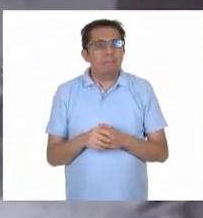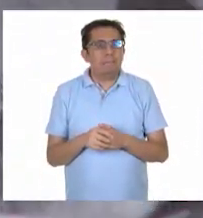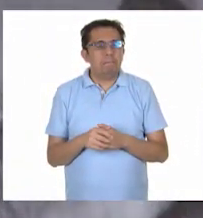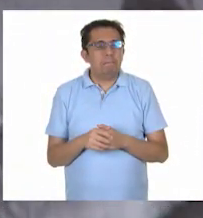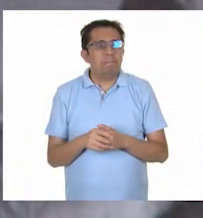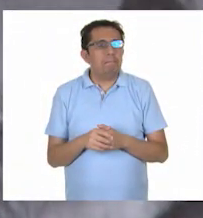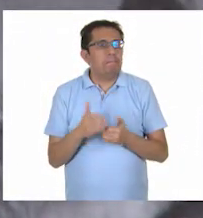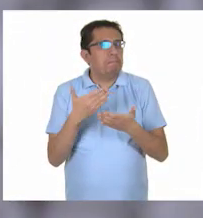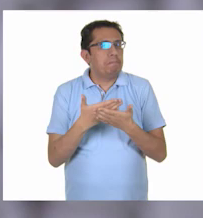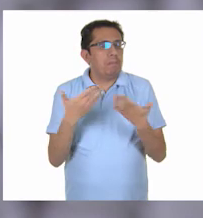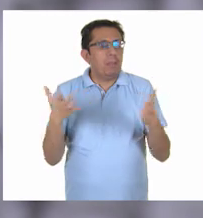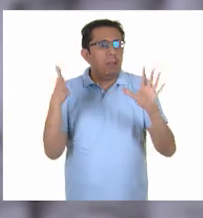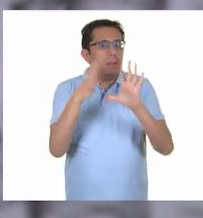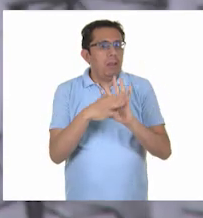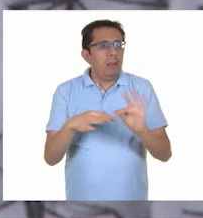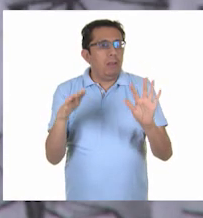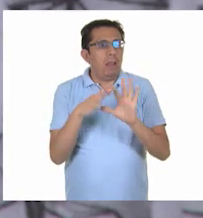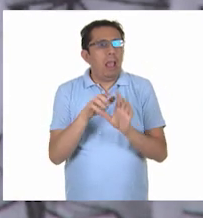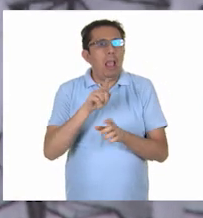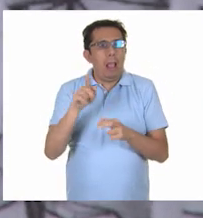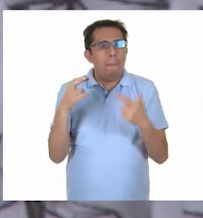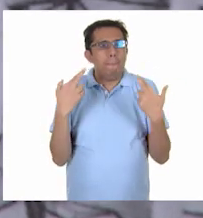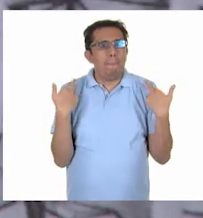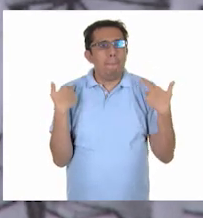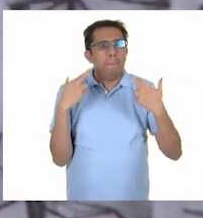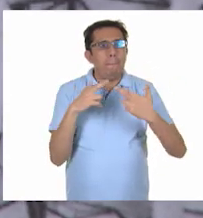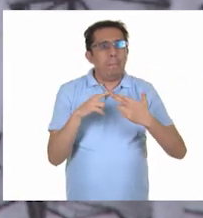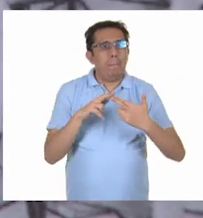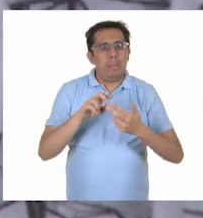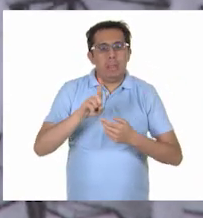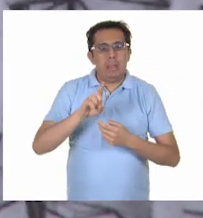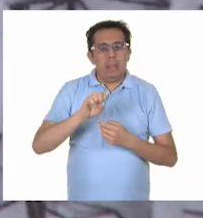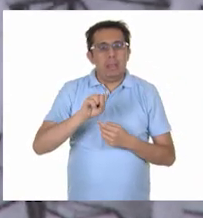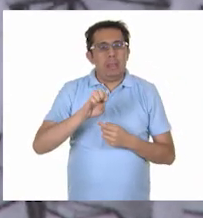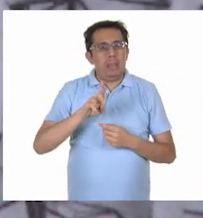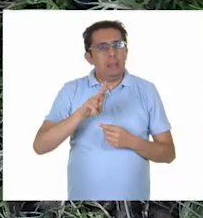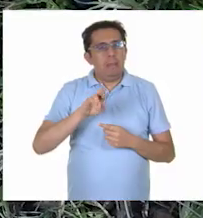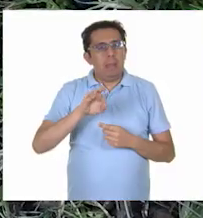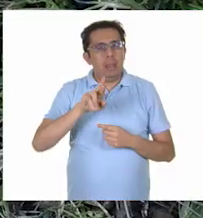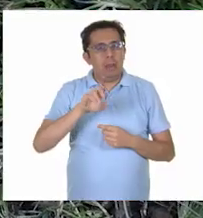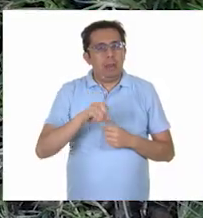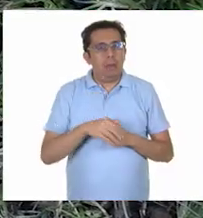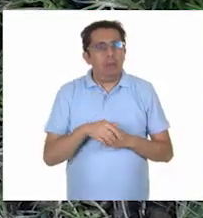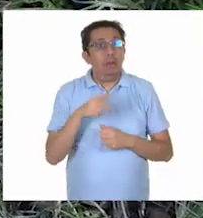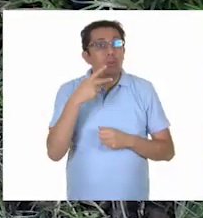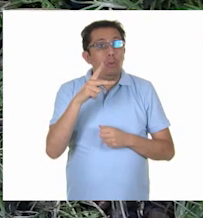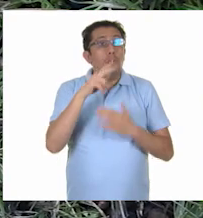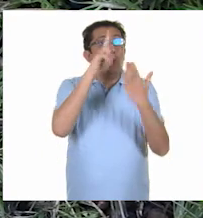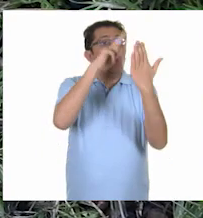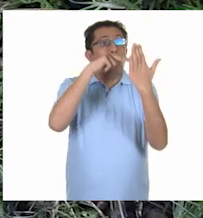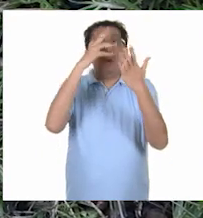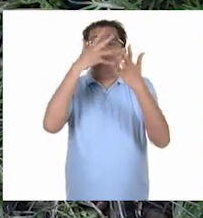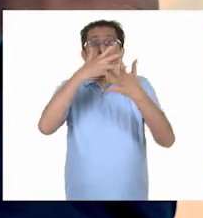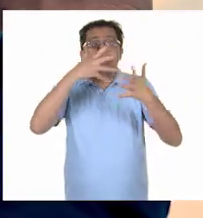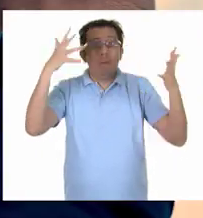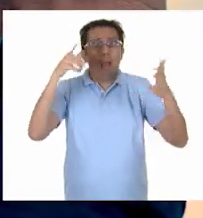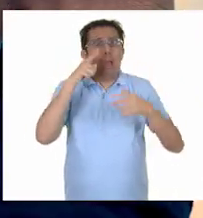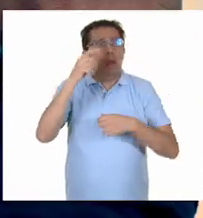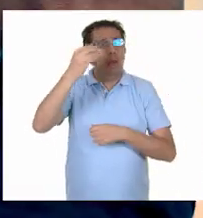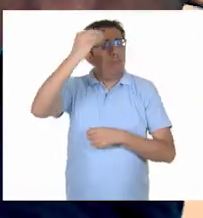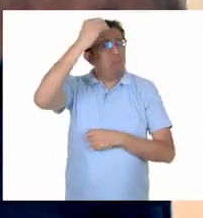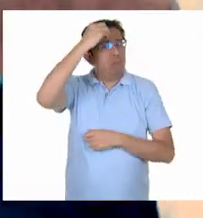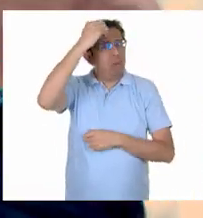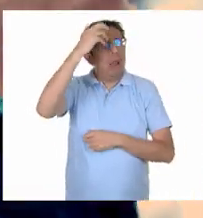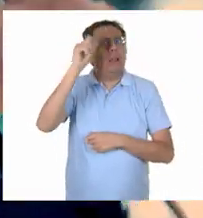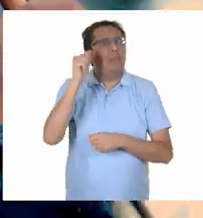Hablemos entonces del contemplativo maestro Desiderio y sus trabajos de gran formato. Ese sabio a quien se recuerda con